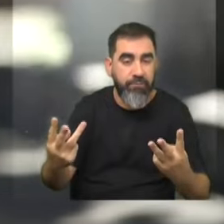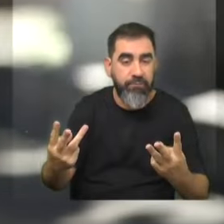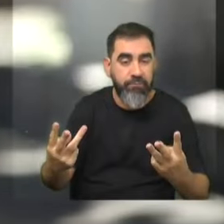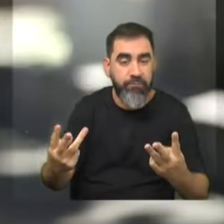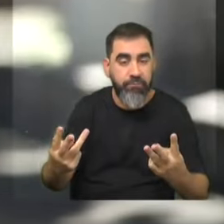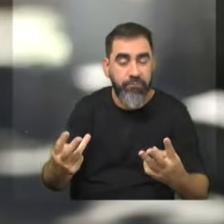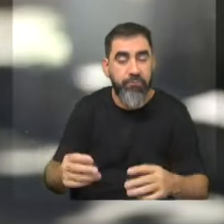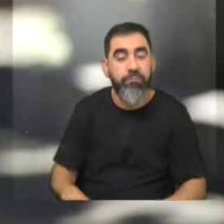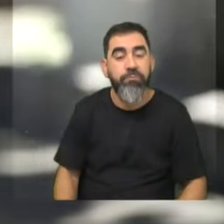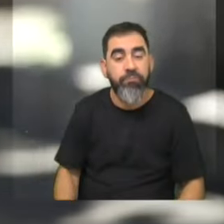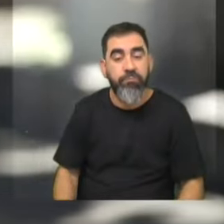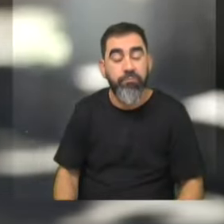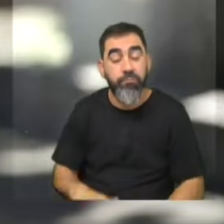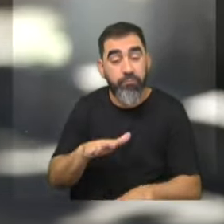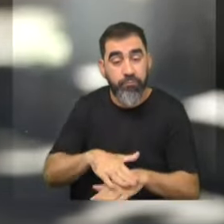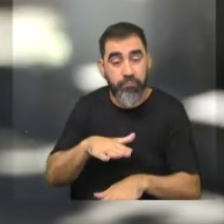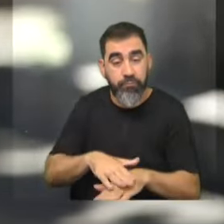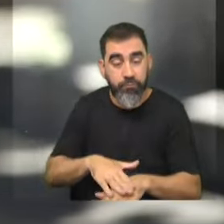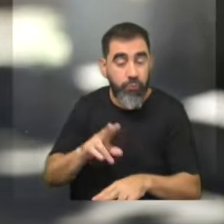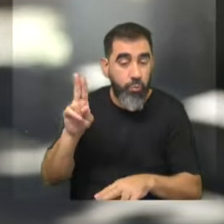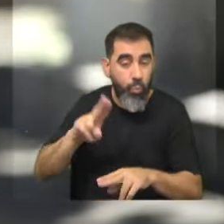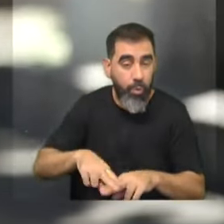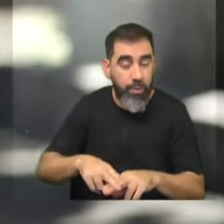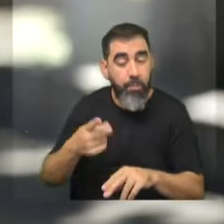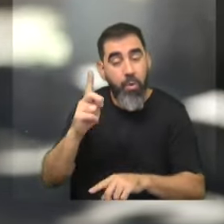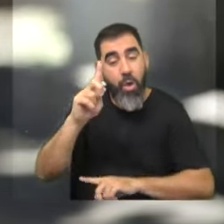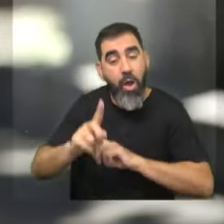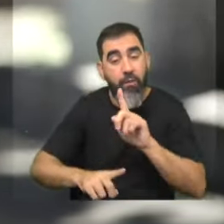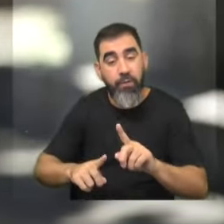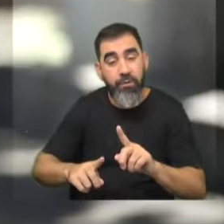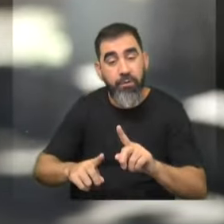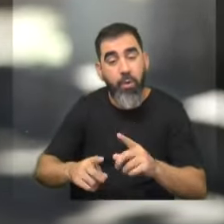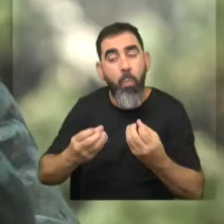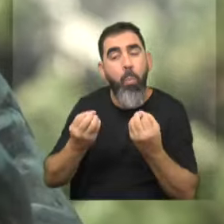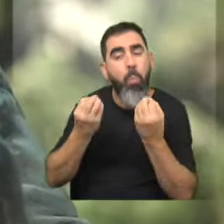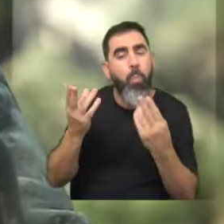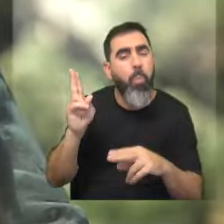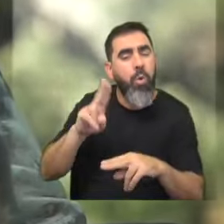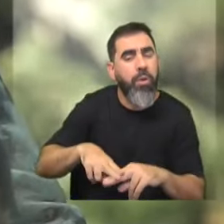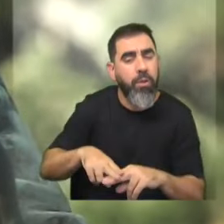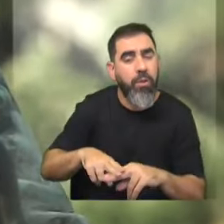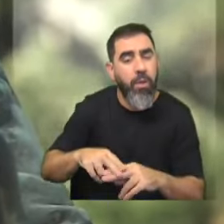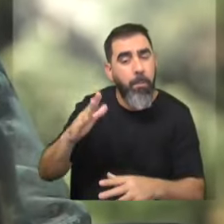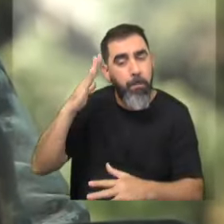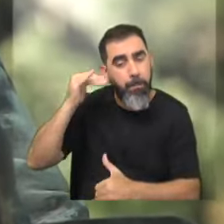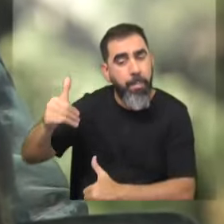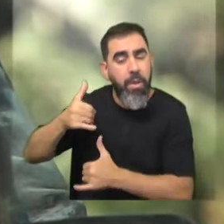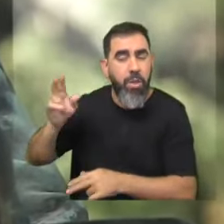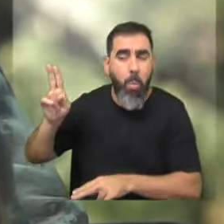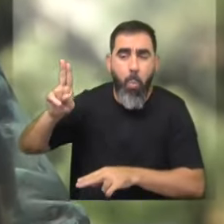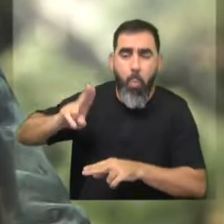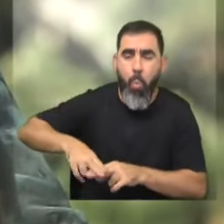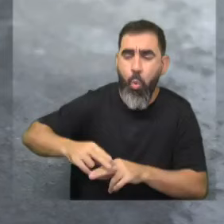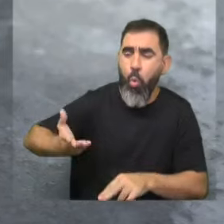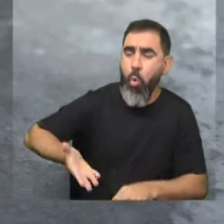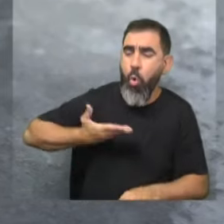van a indicar en el momento, por supuesto, de defunción, pero a veces también el motivo, cuál fue la causa. Los militares van a decir, murió